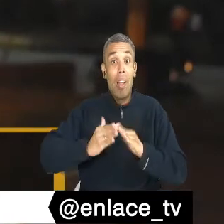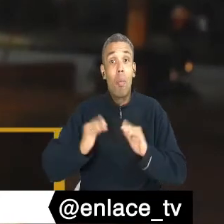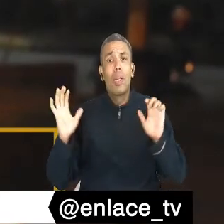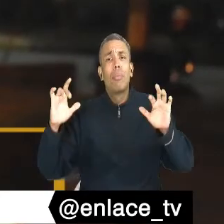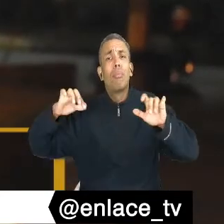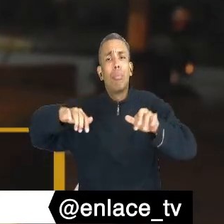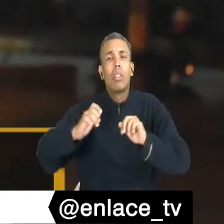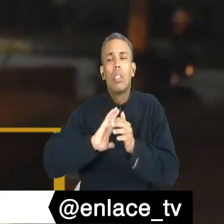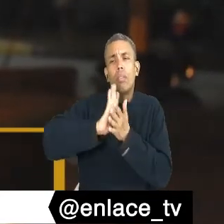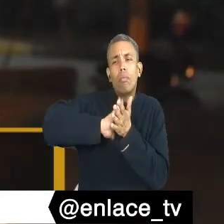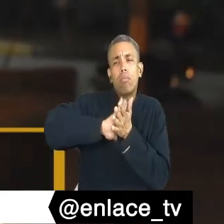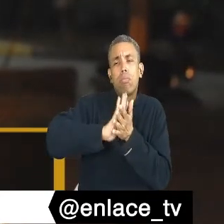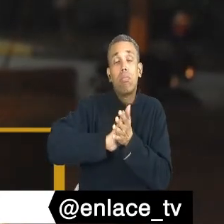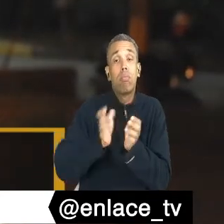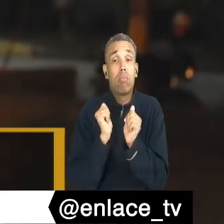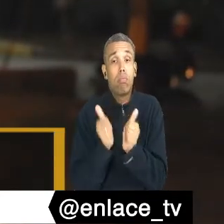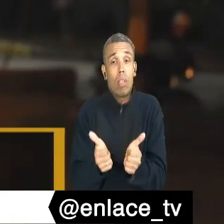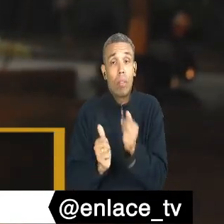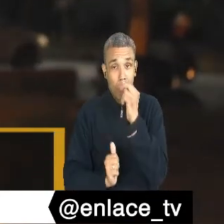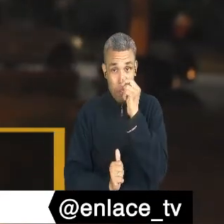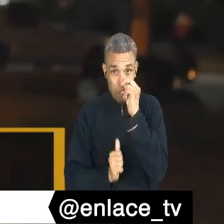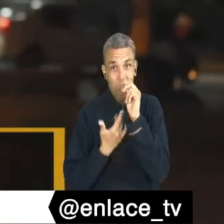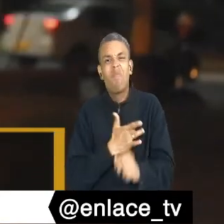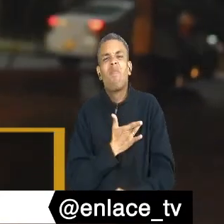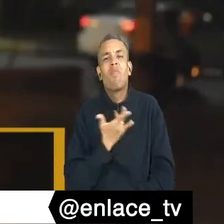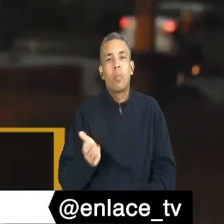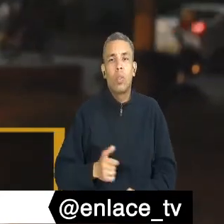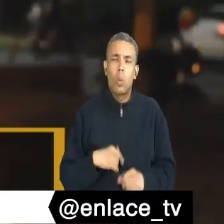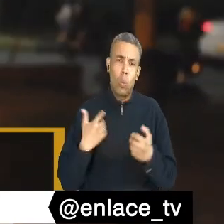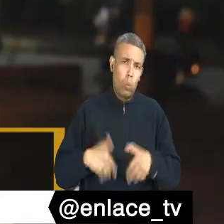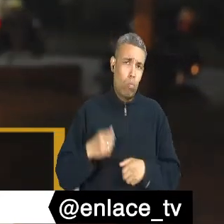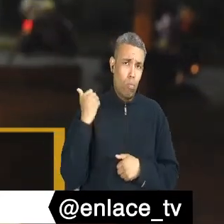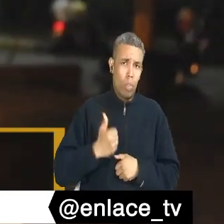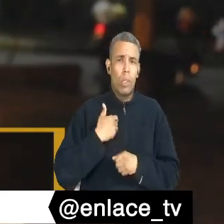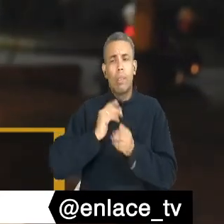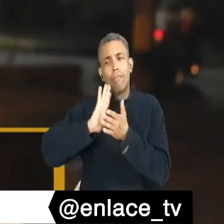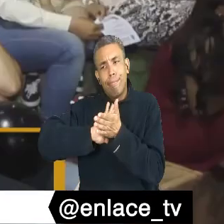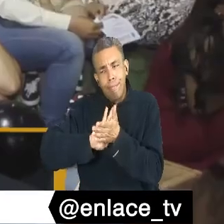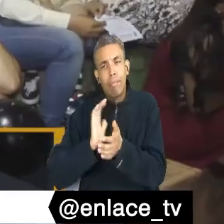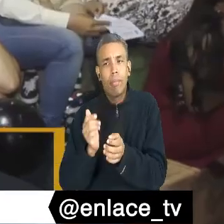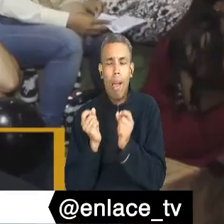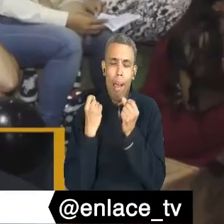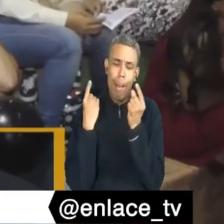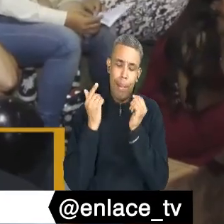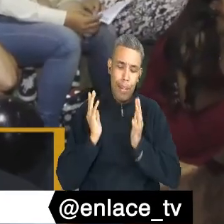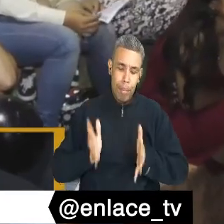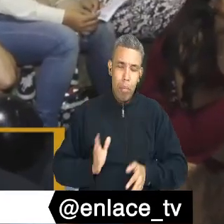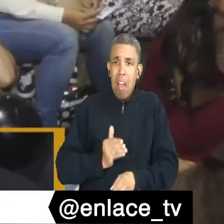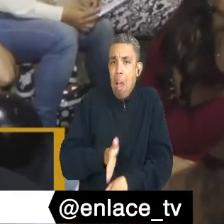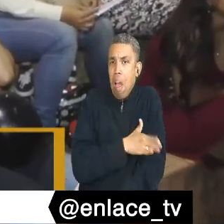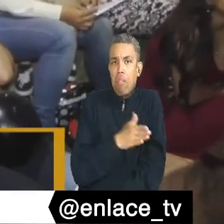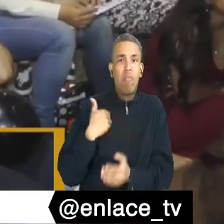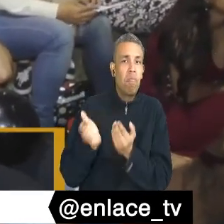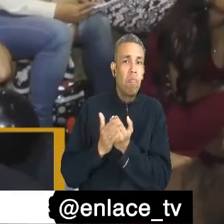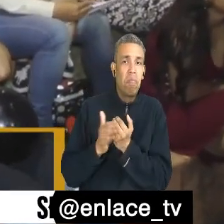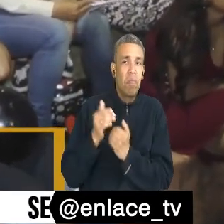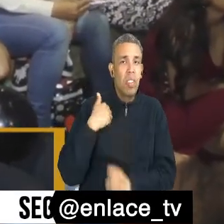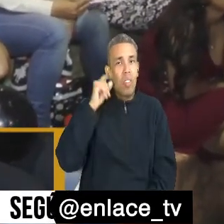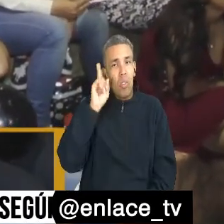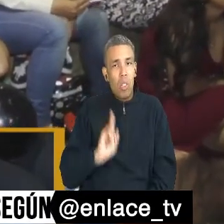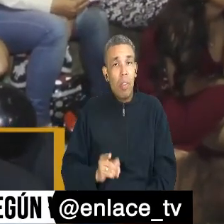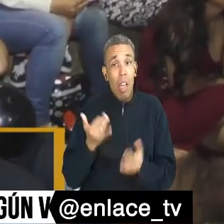Falta información también, eso es lo importante de esta socialización, es eso, falta información. Ahora, uno de los señores que justifica